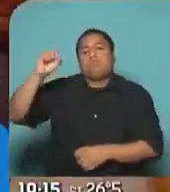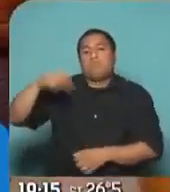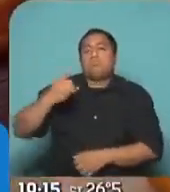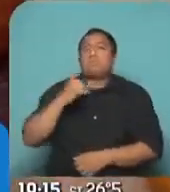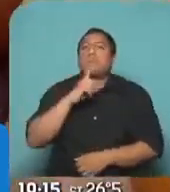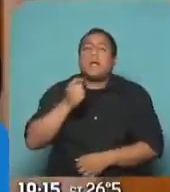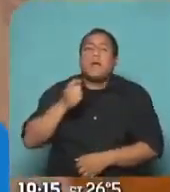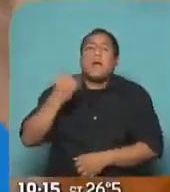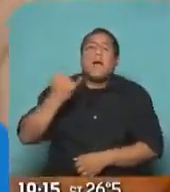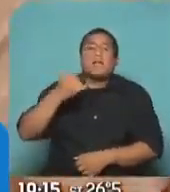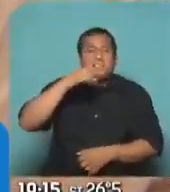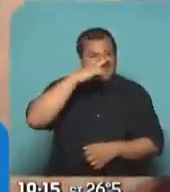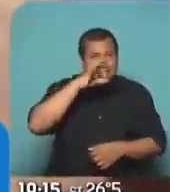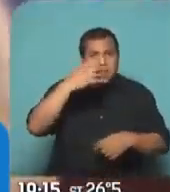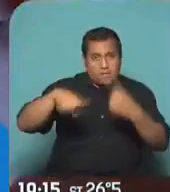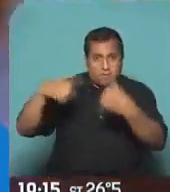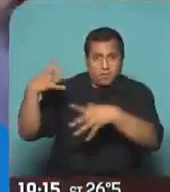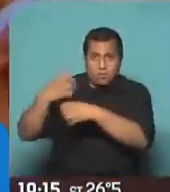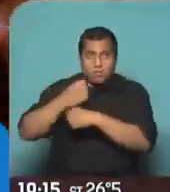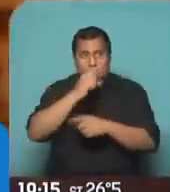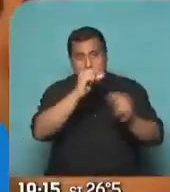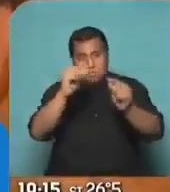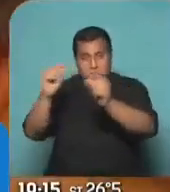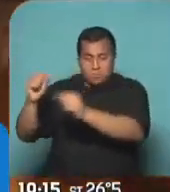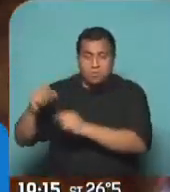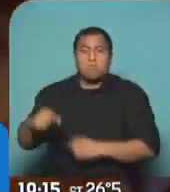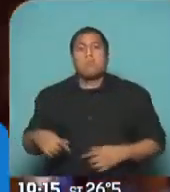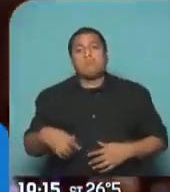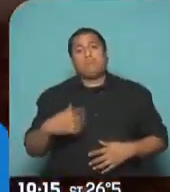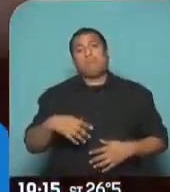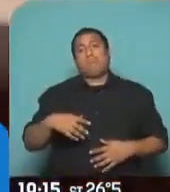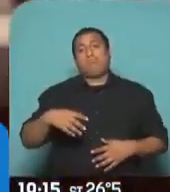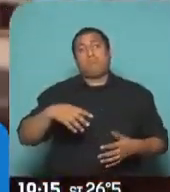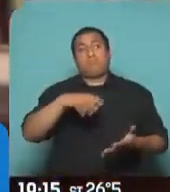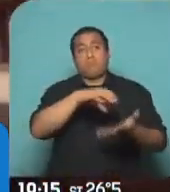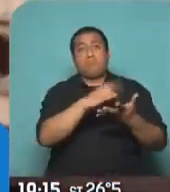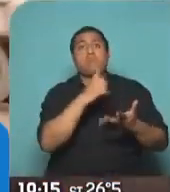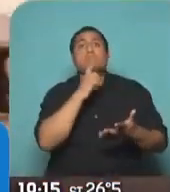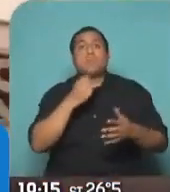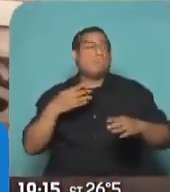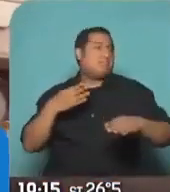líneas, y la sede del gremio de UTA tomada. Después volvemos.